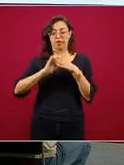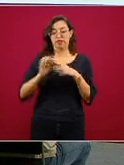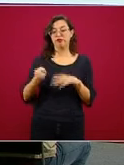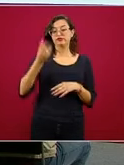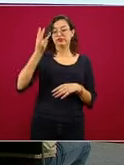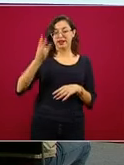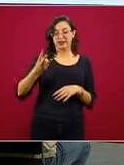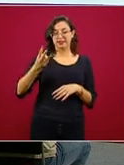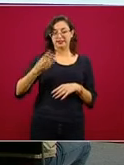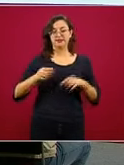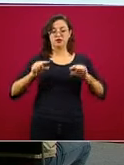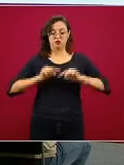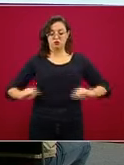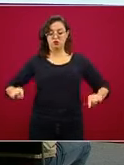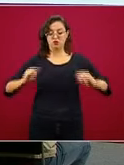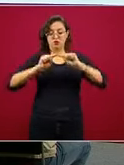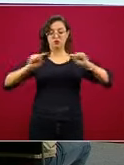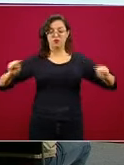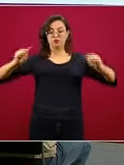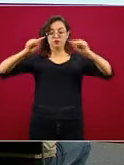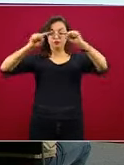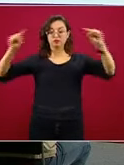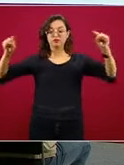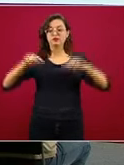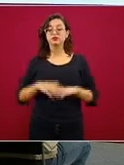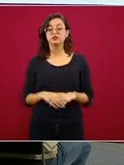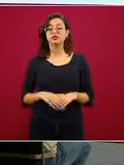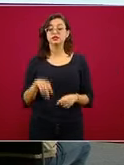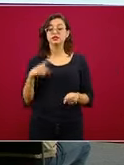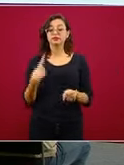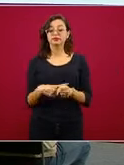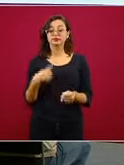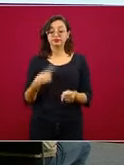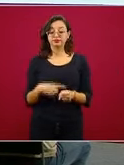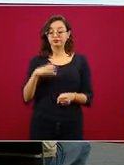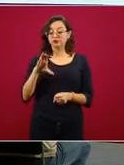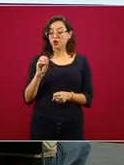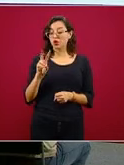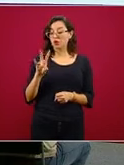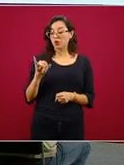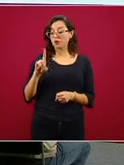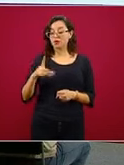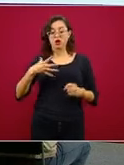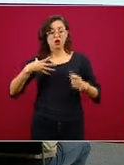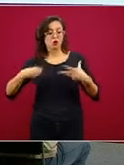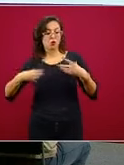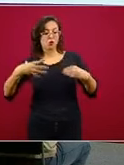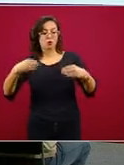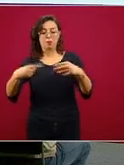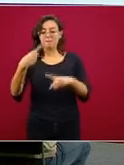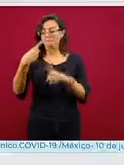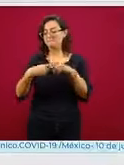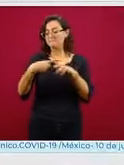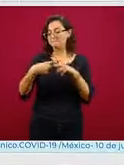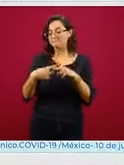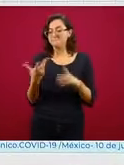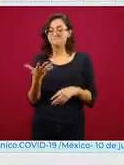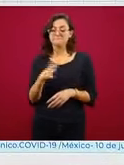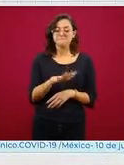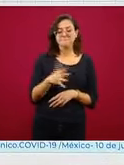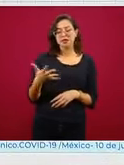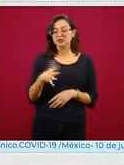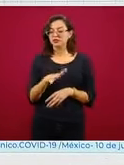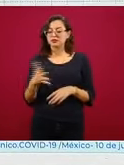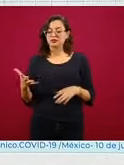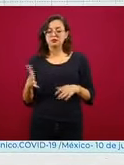es 3. Para esta enfermedad COVID ha habido distintas estimaciones y se ha considerado que sin